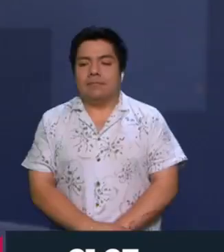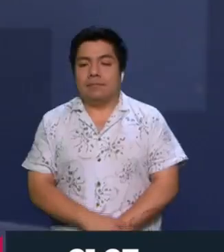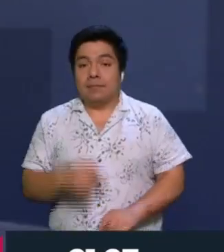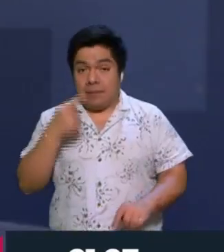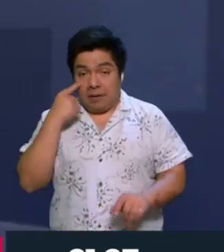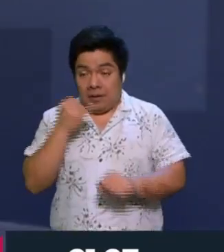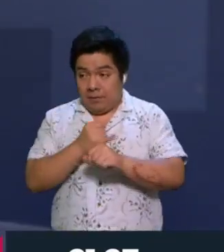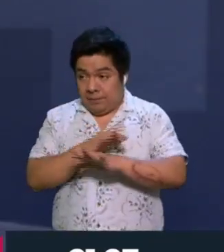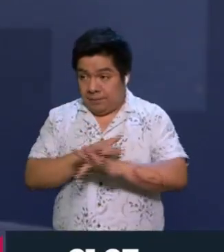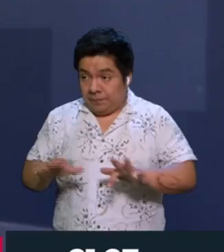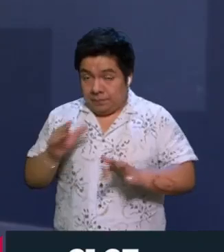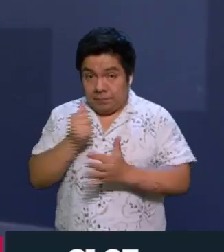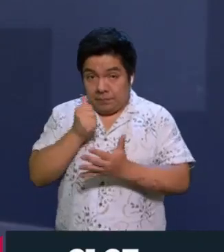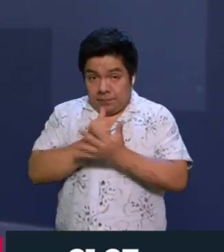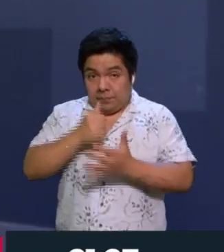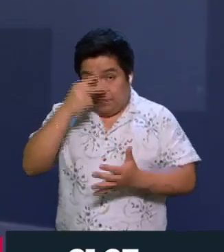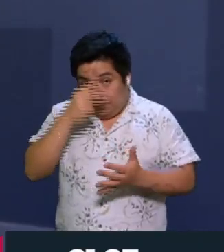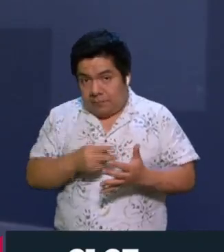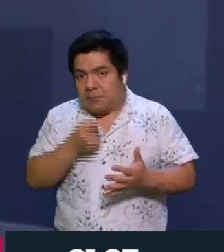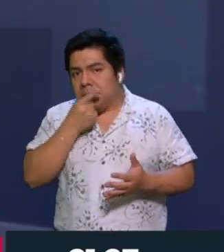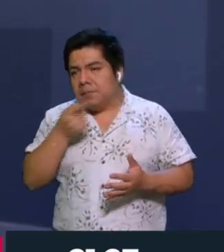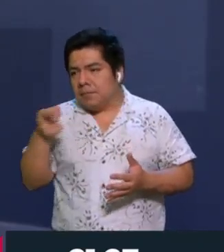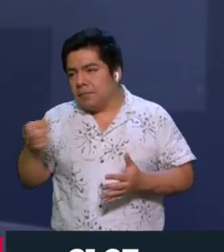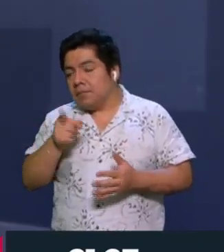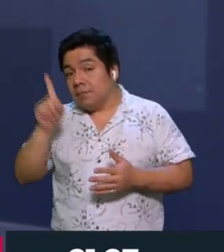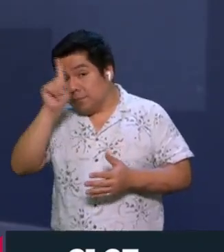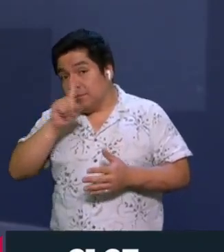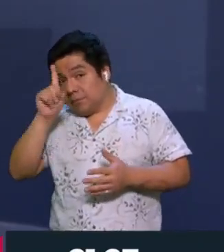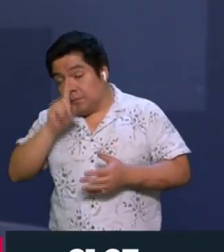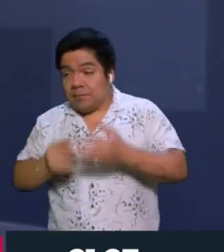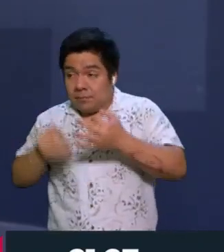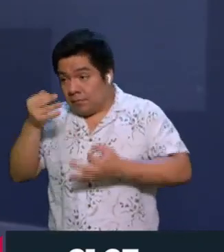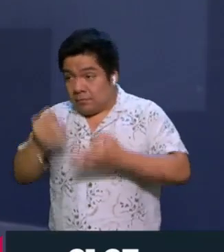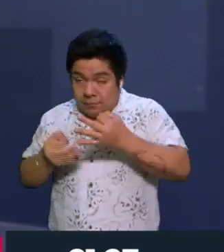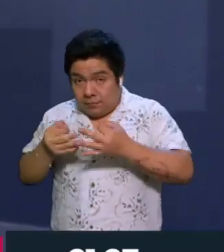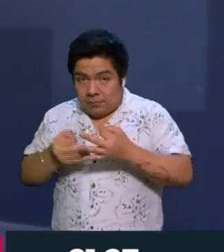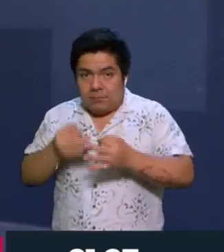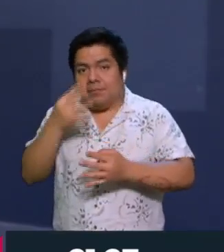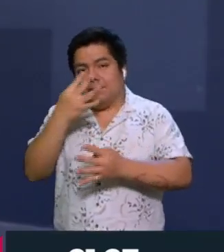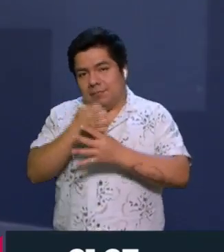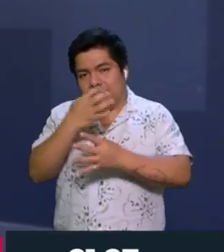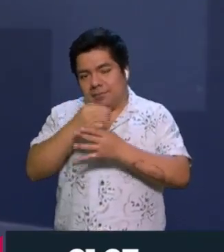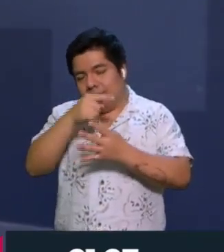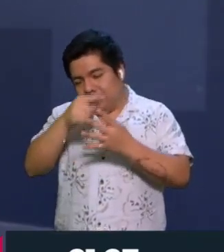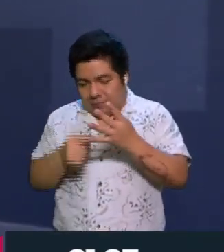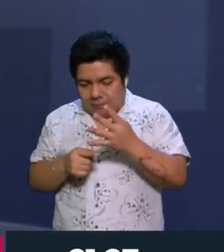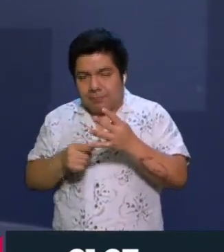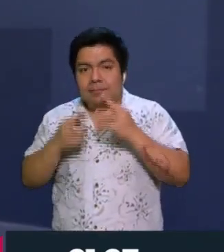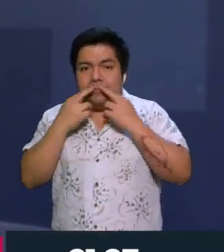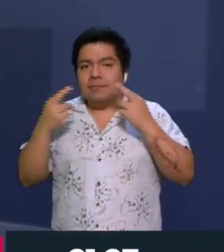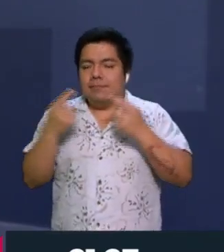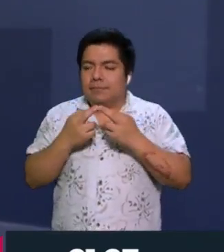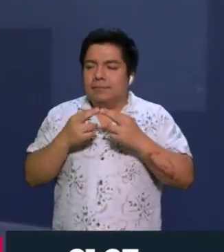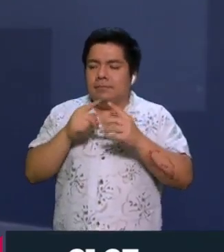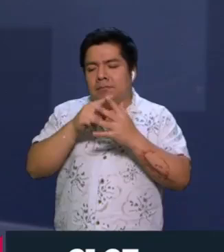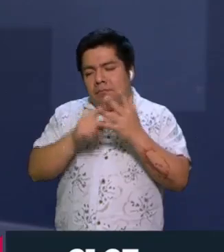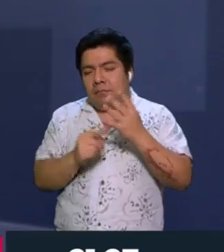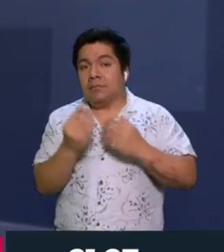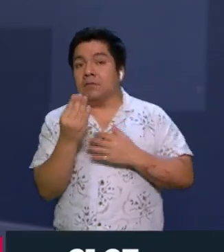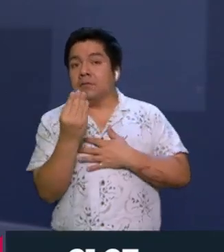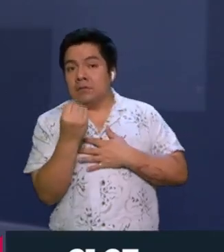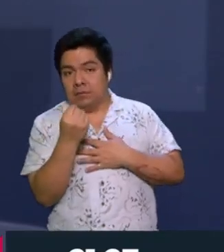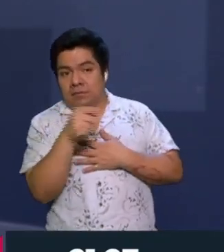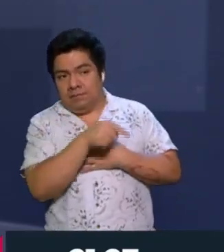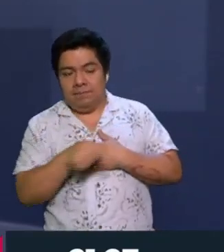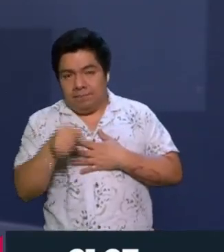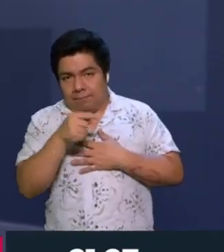vamos con información de la Ciudad de México y le cuento que el consejo judicial ciudadano realizó su cuarta sesión de trabajo en la que analizó las nueve postulaciones para